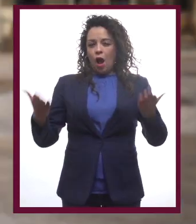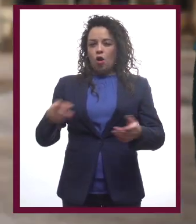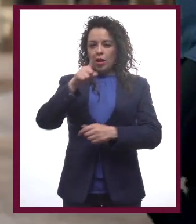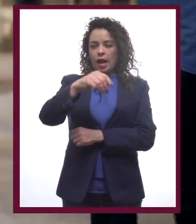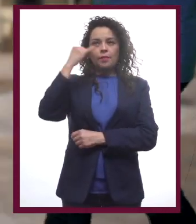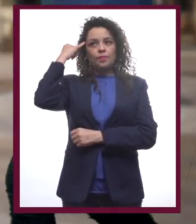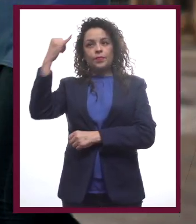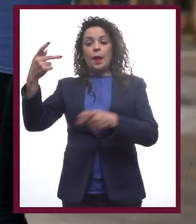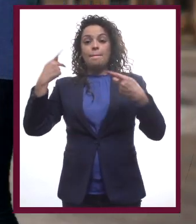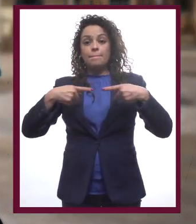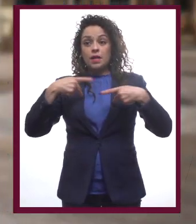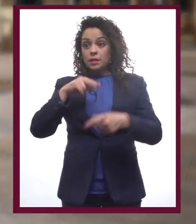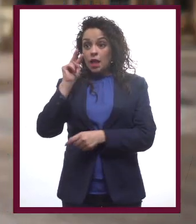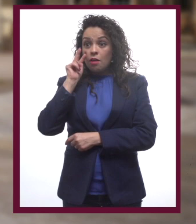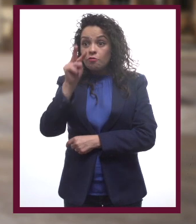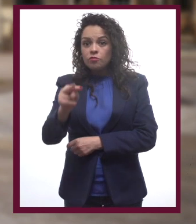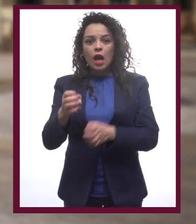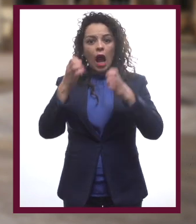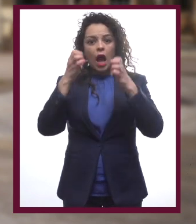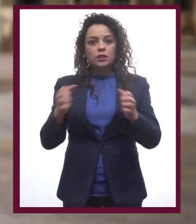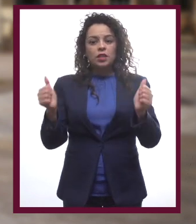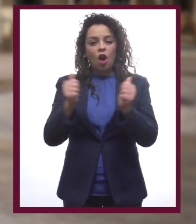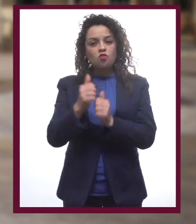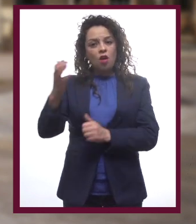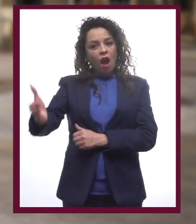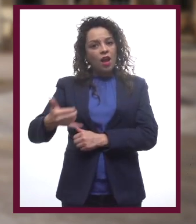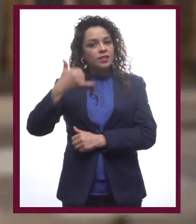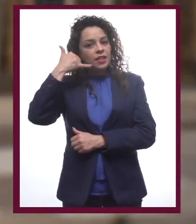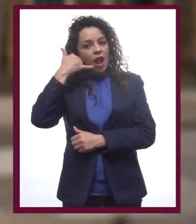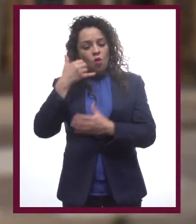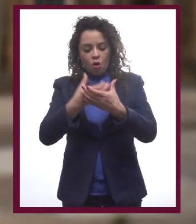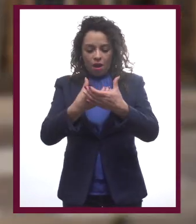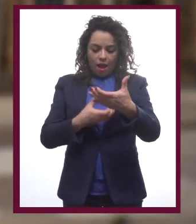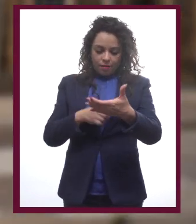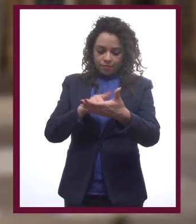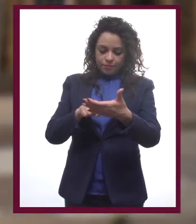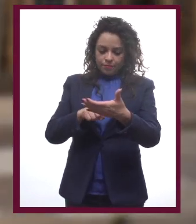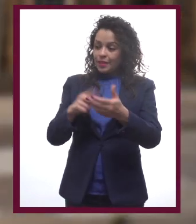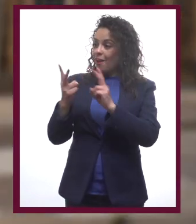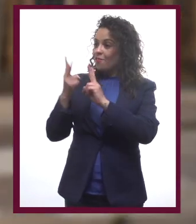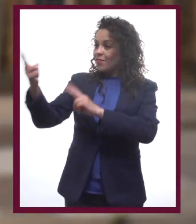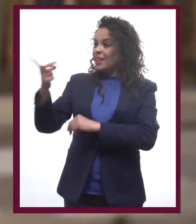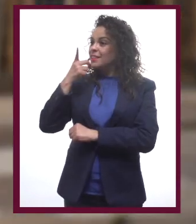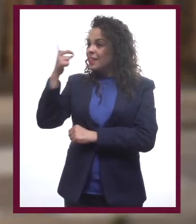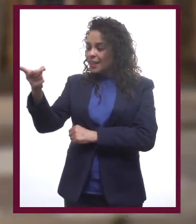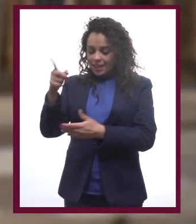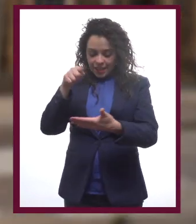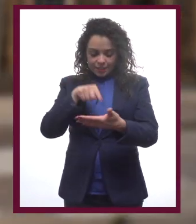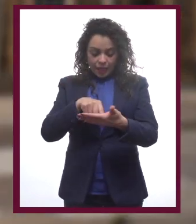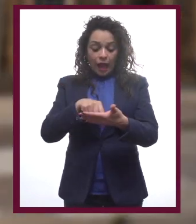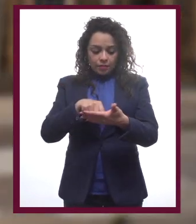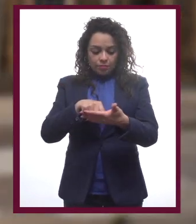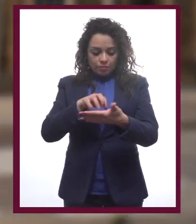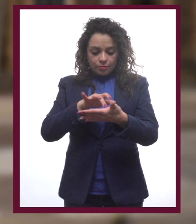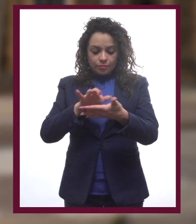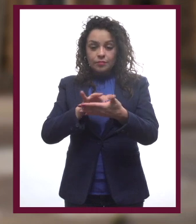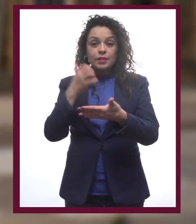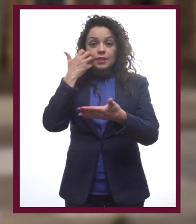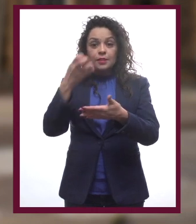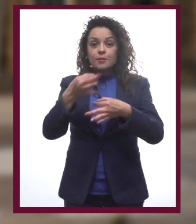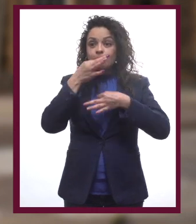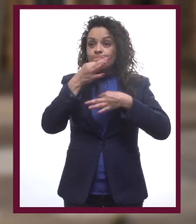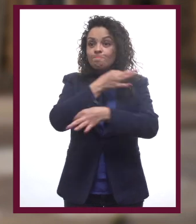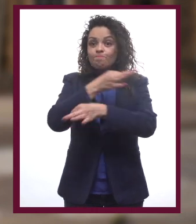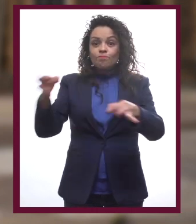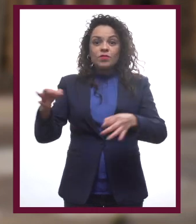Ahora imaginemos que la persona que lo vio se la pasa pegada a un celular. Se cree lo que dice el vecino del 3. Se le queman